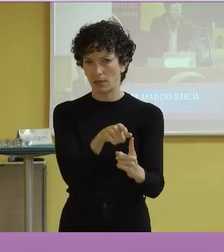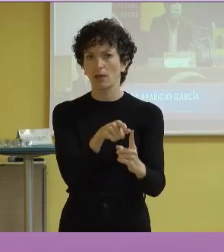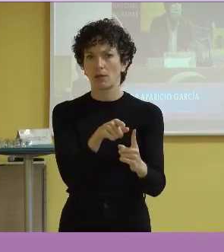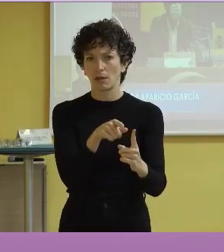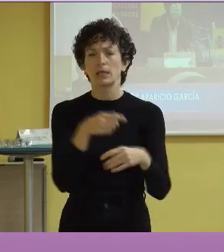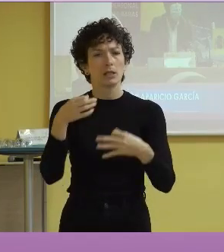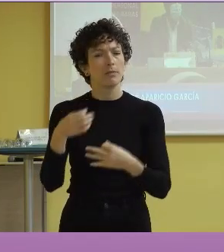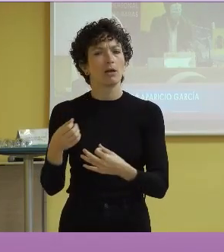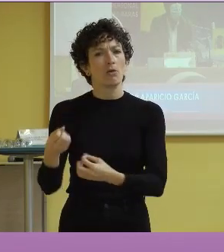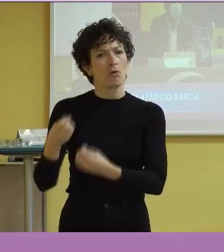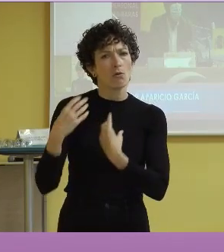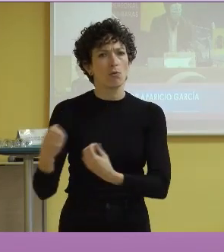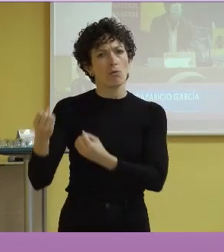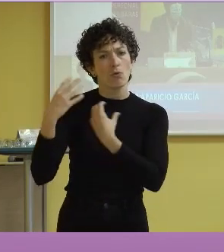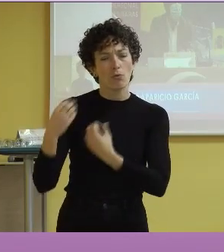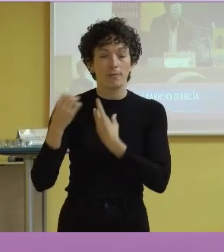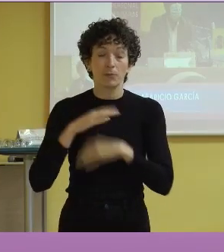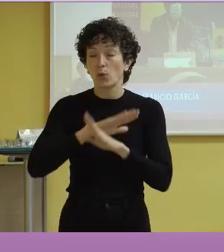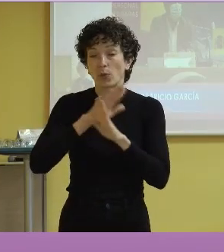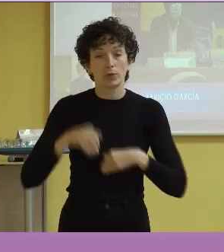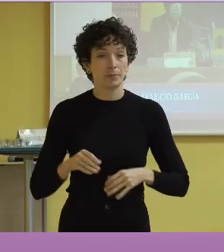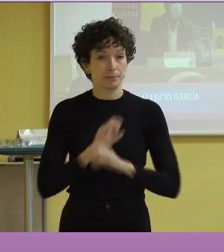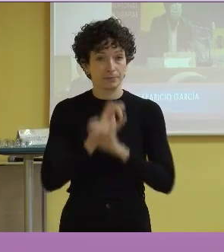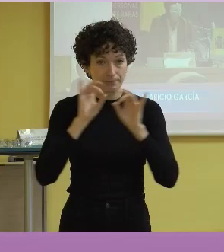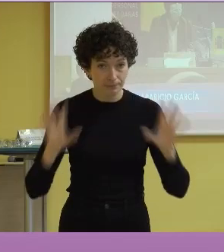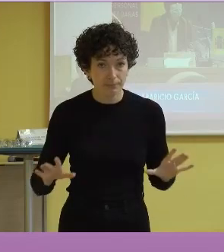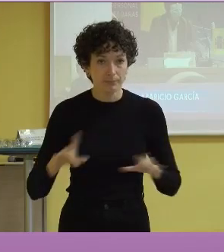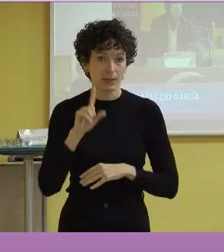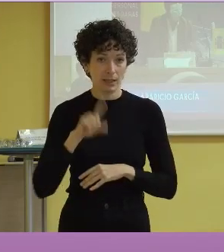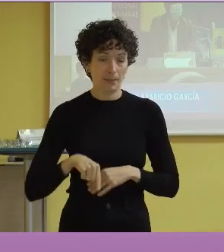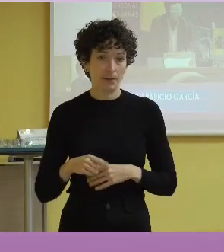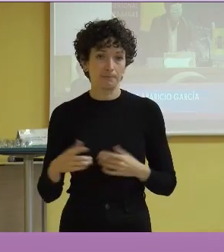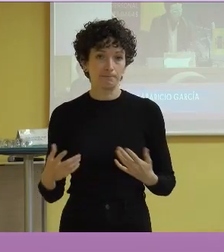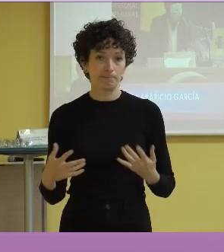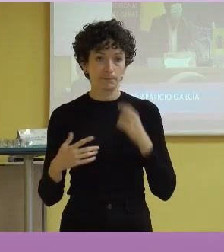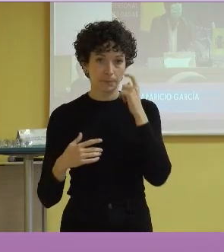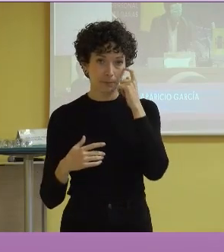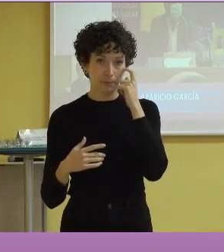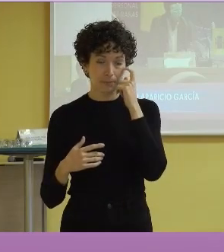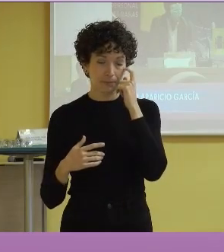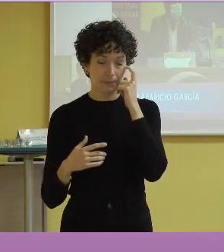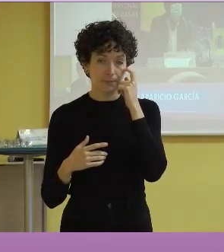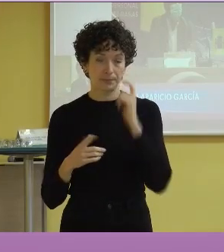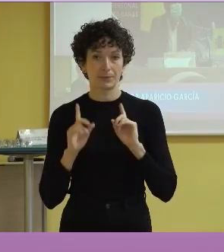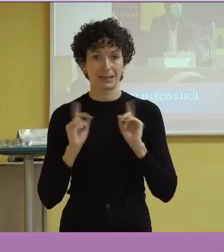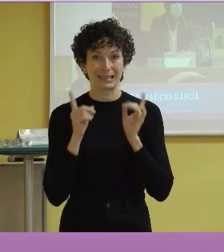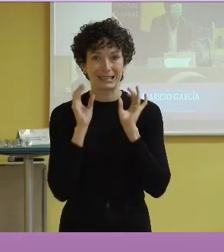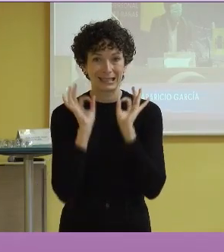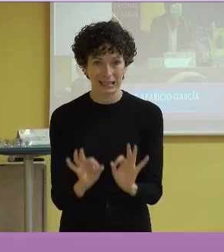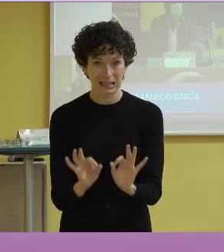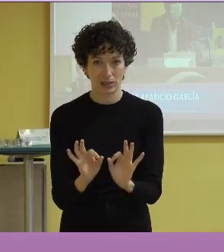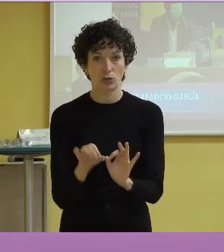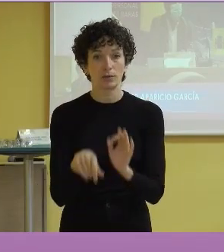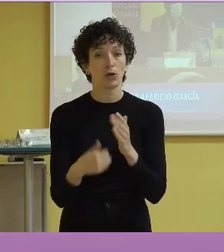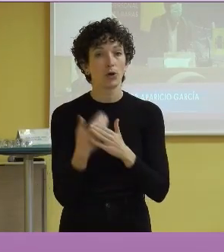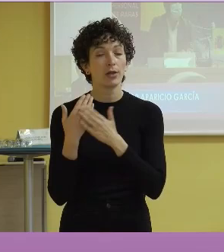aportando. Y por último, como no podía ser de otra manera, también en este caso concreto, en todas las